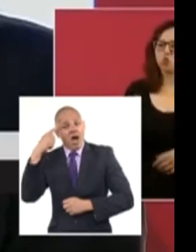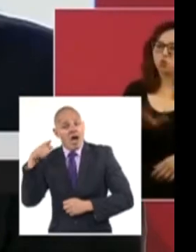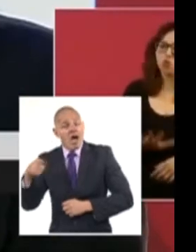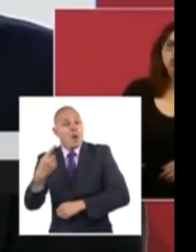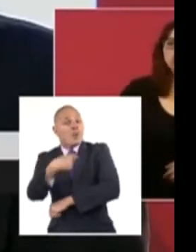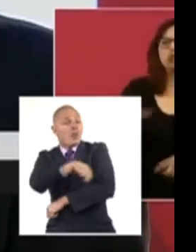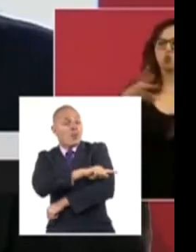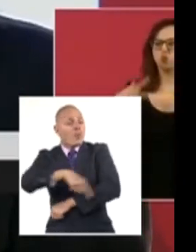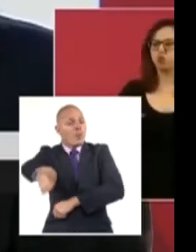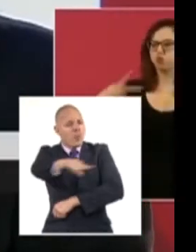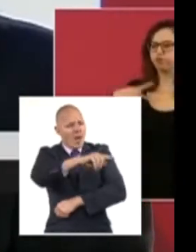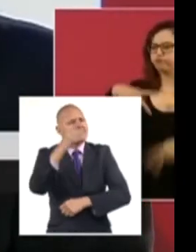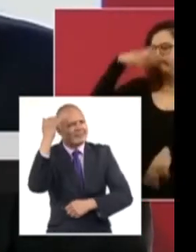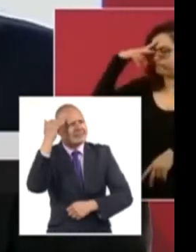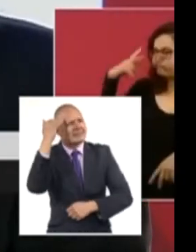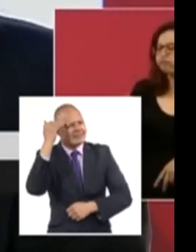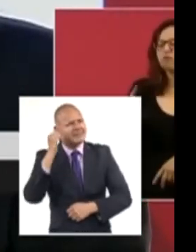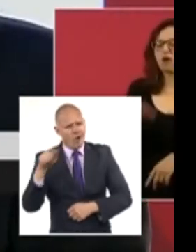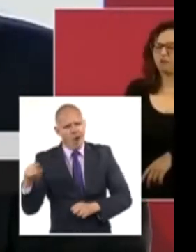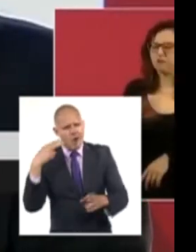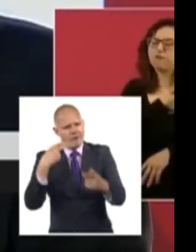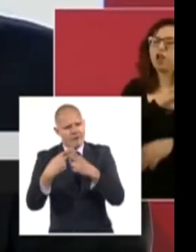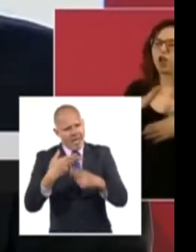confían en el pueblo